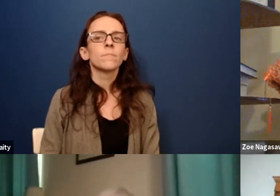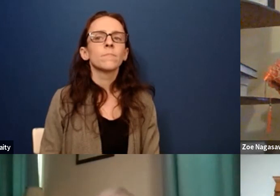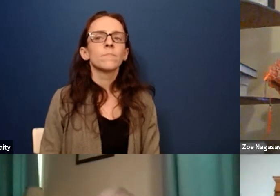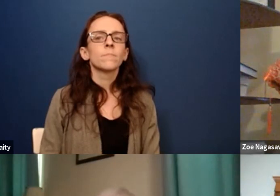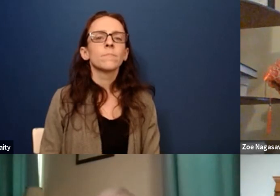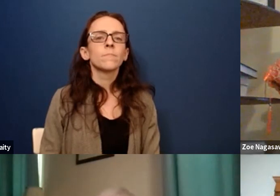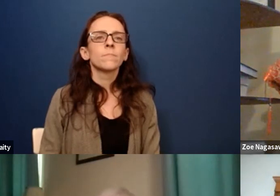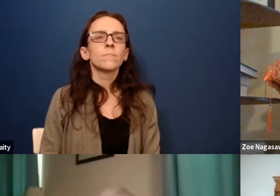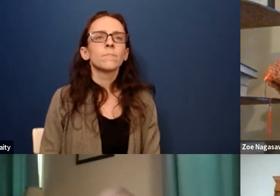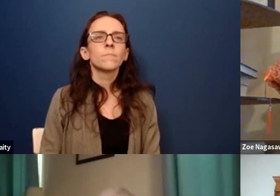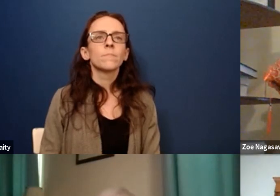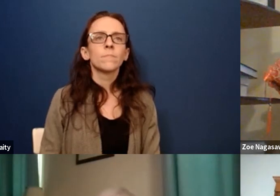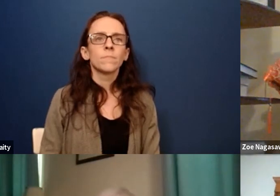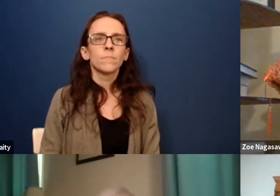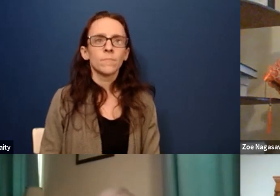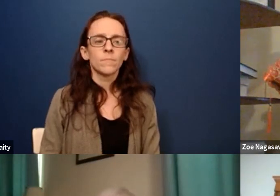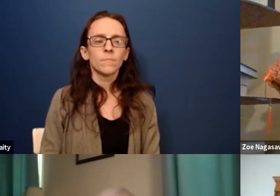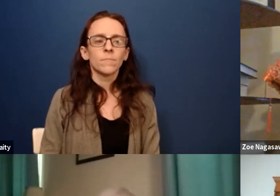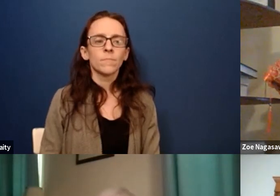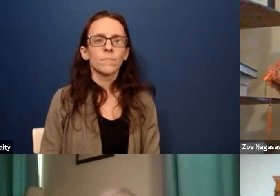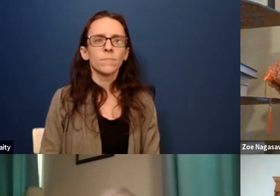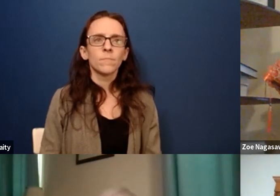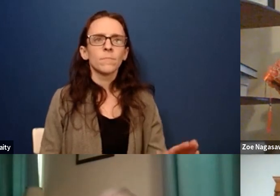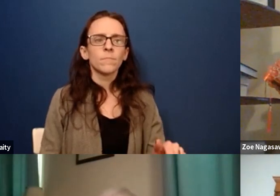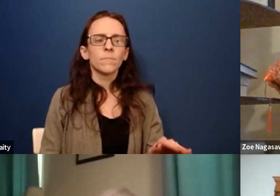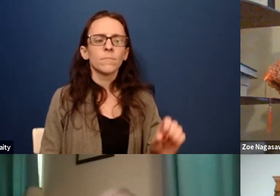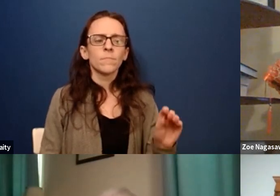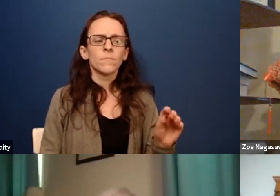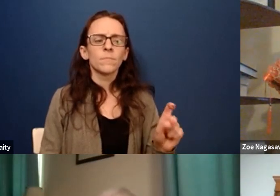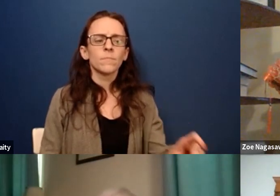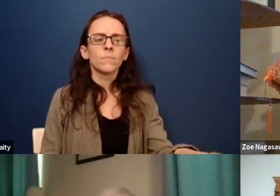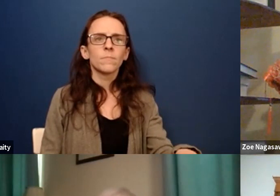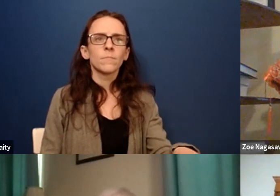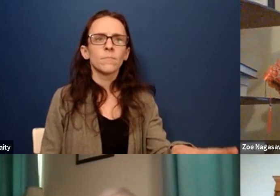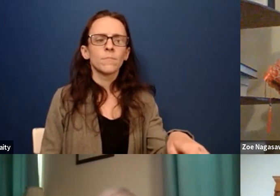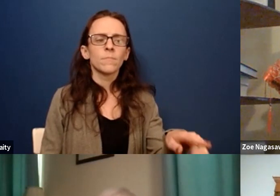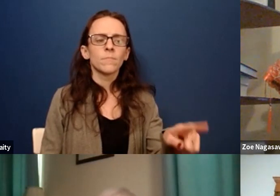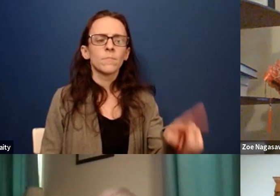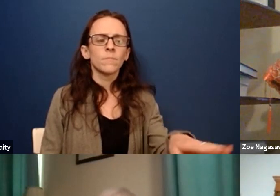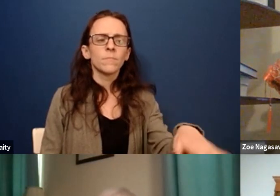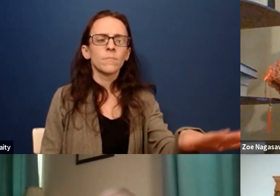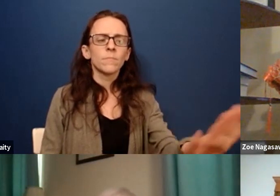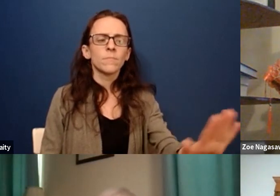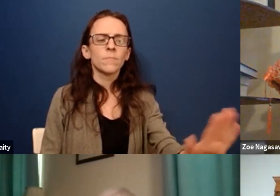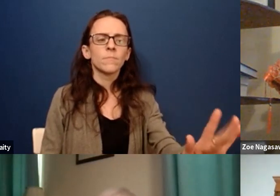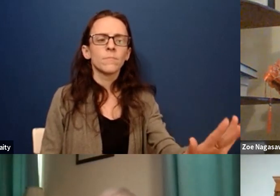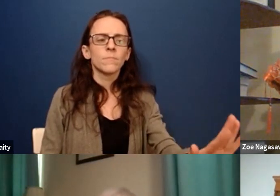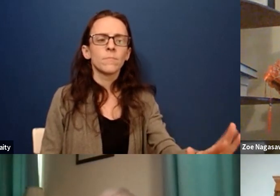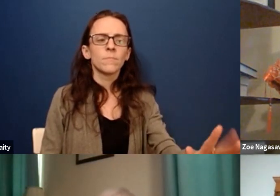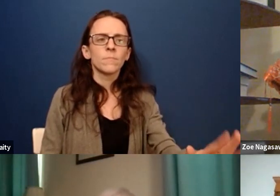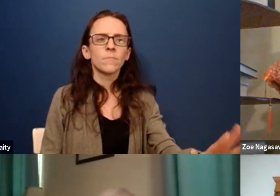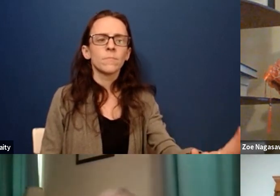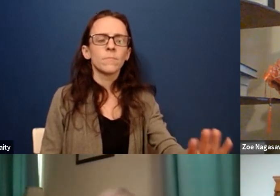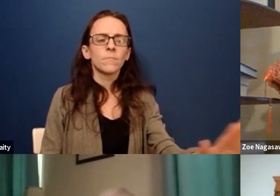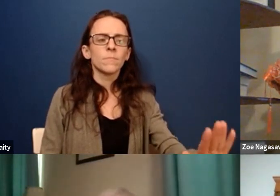escuchar mi interpretación simultánea en español. Igualmente, aquellas personas que se estén conectando de un teléfono celular, en la parte